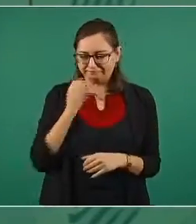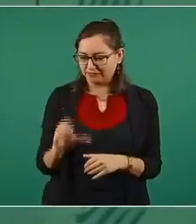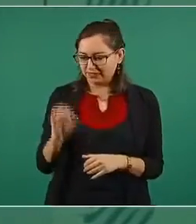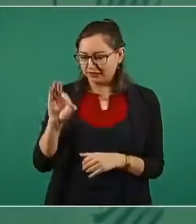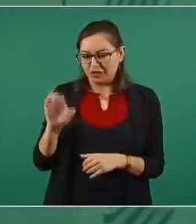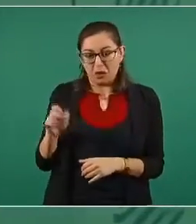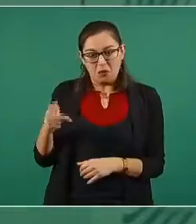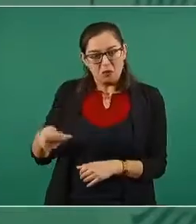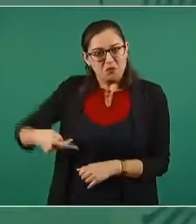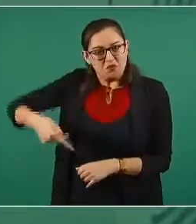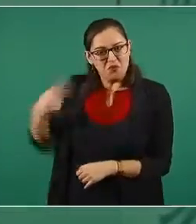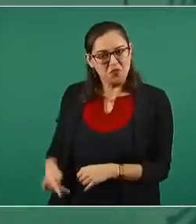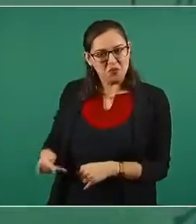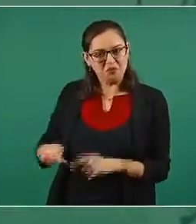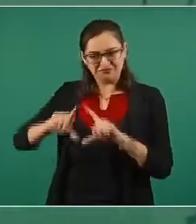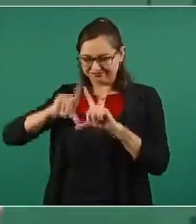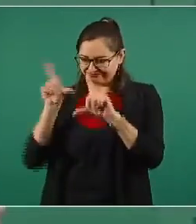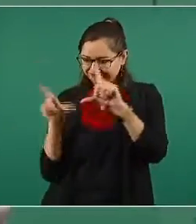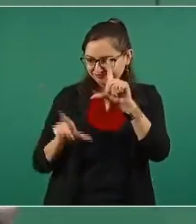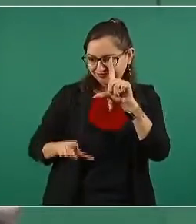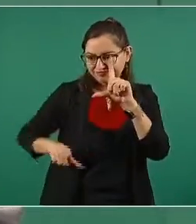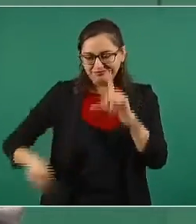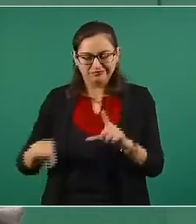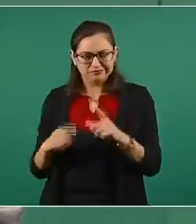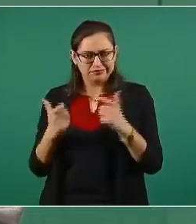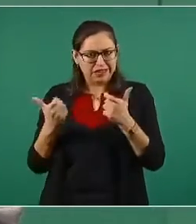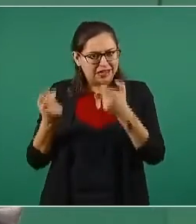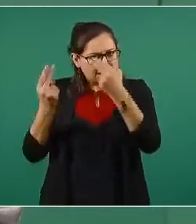tiene fines de lucro.